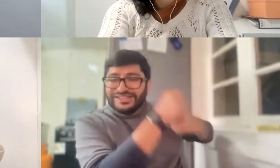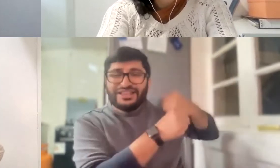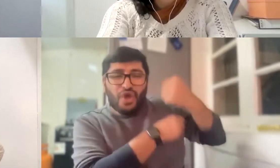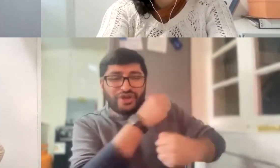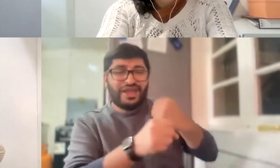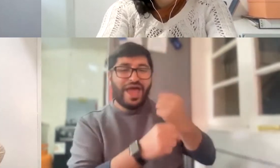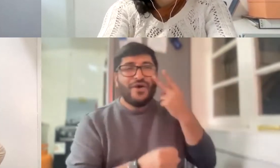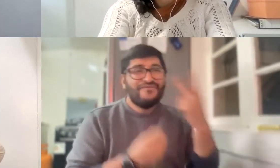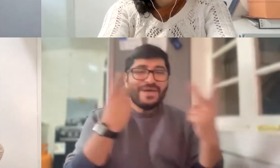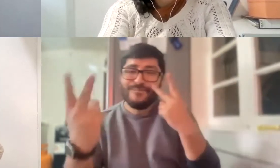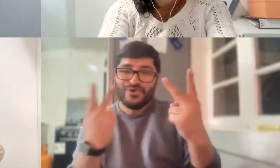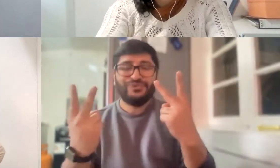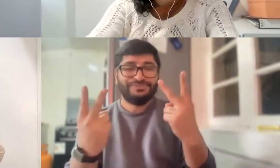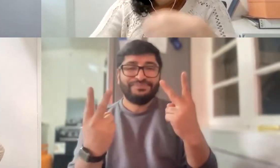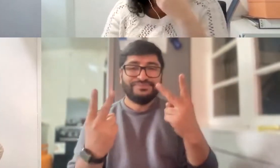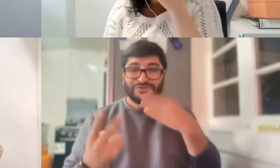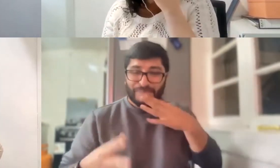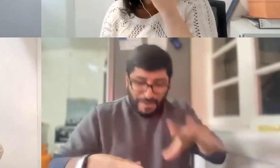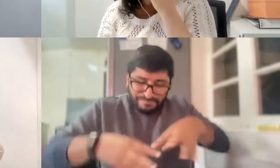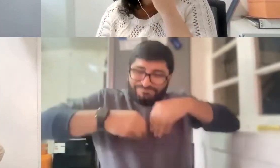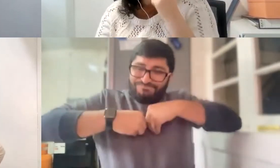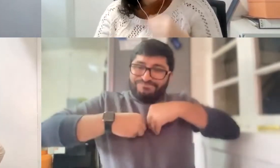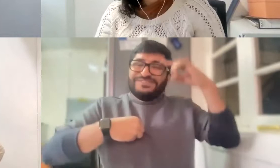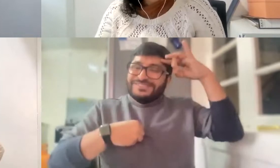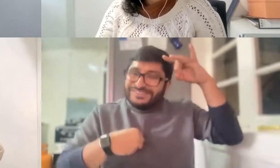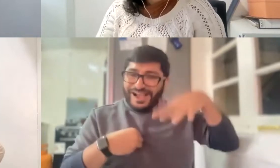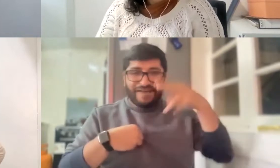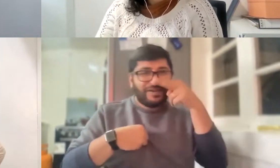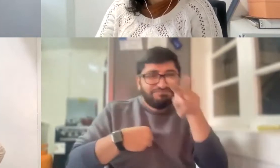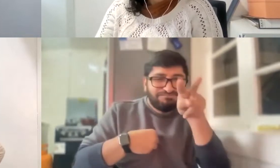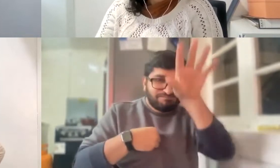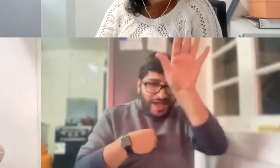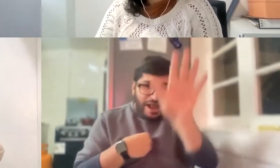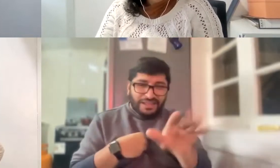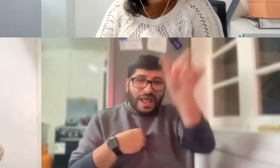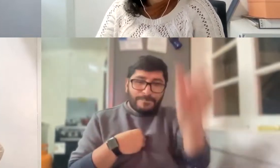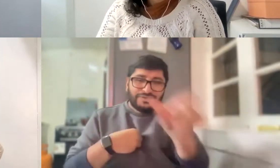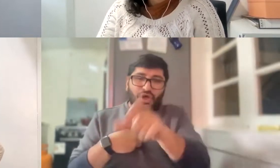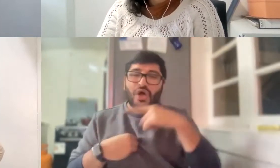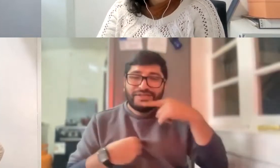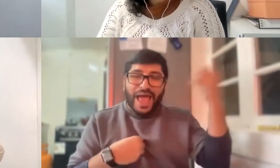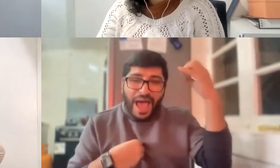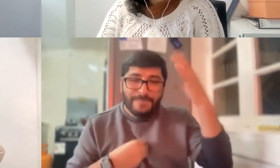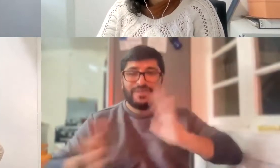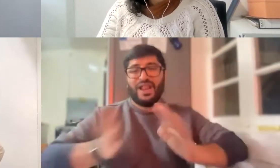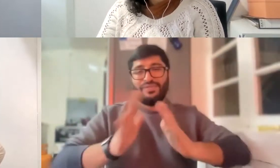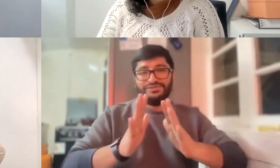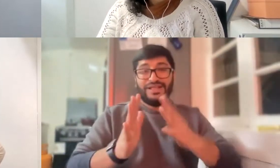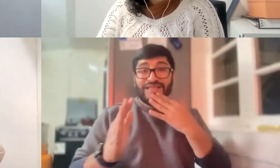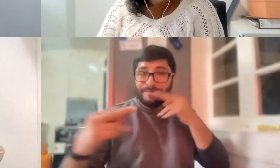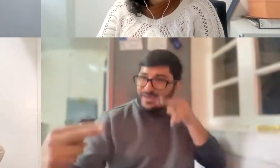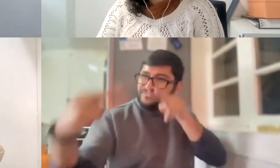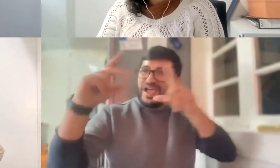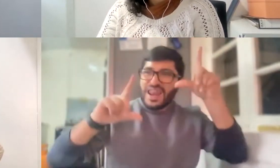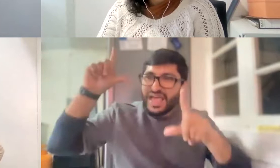enseña su lengua? Es su lengua, es su historia. Él es visual, él tiene internalizado mejor la forma, sabe las